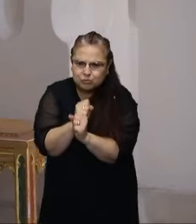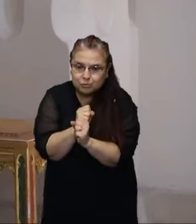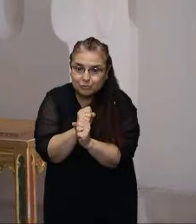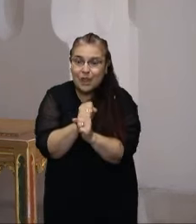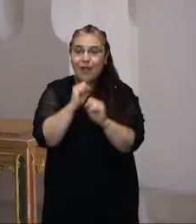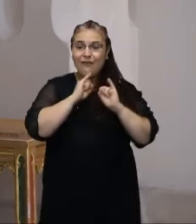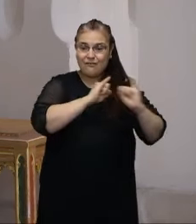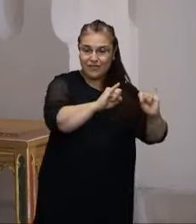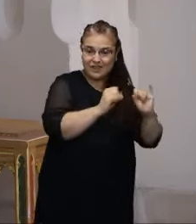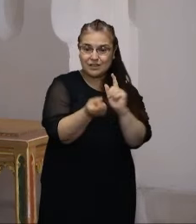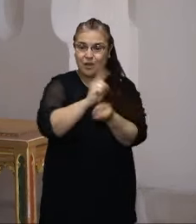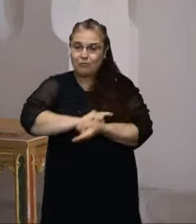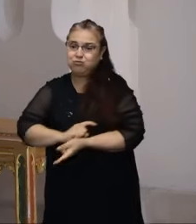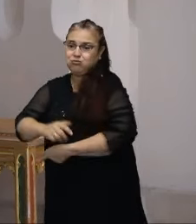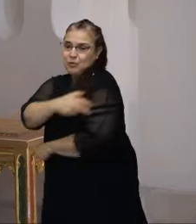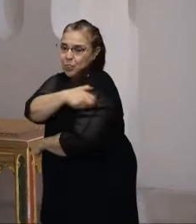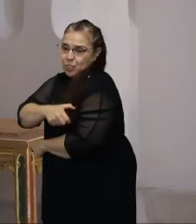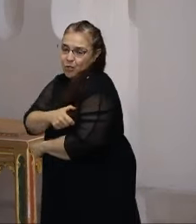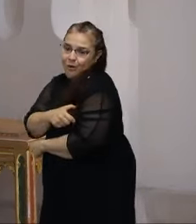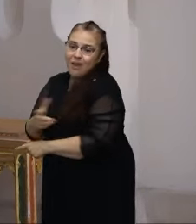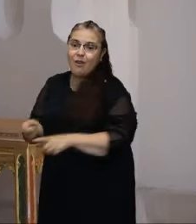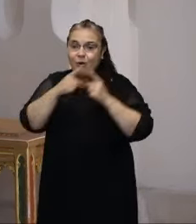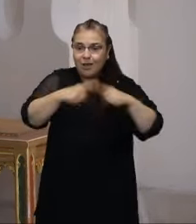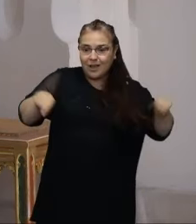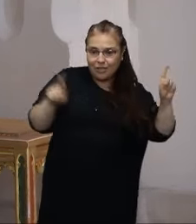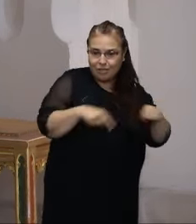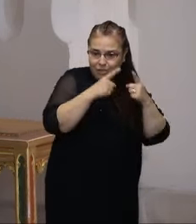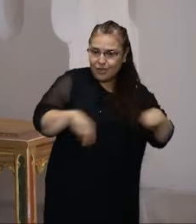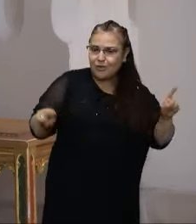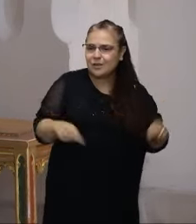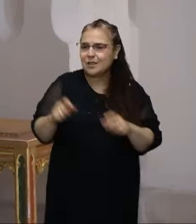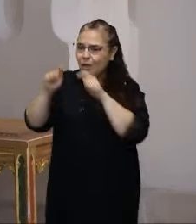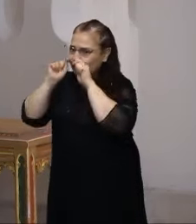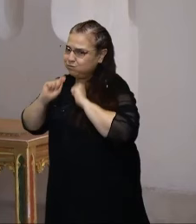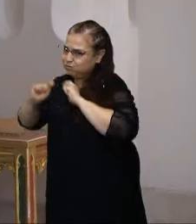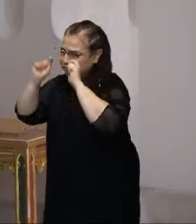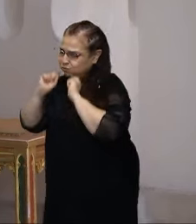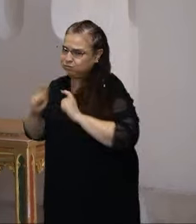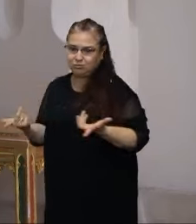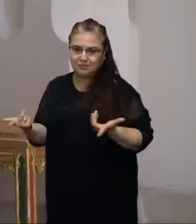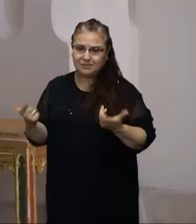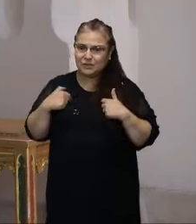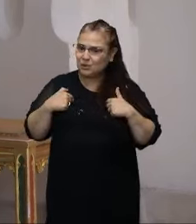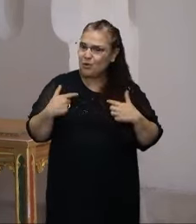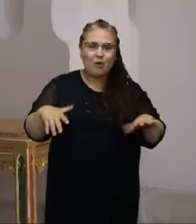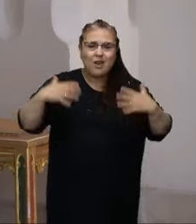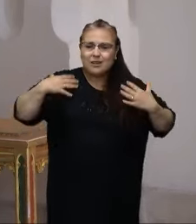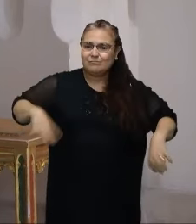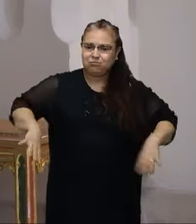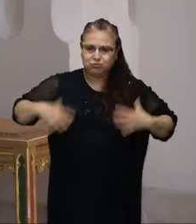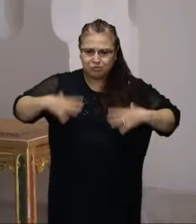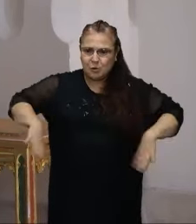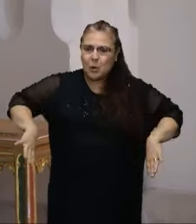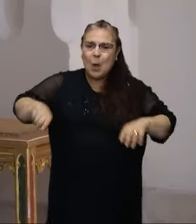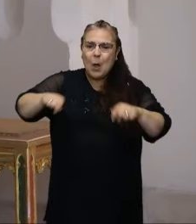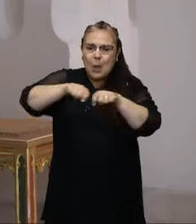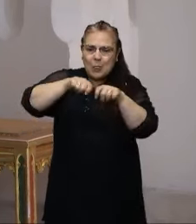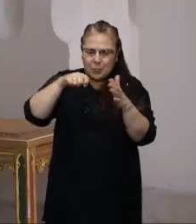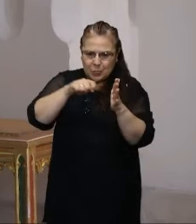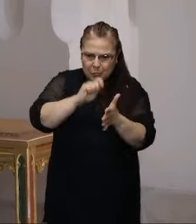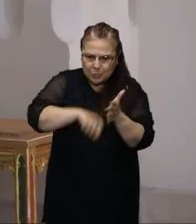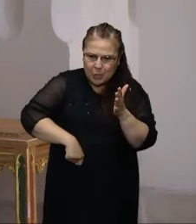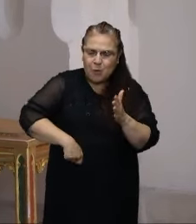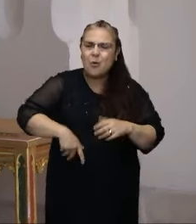fiestas en duelo y todas vuestras canciones en elegía. Pondré arpillera sobre toda espalda y